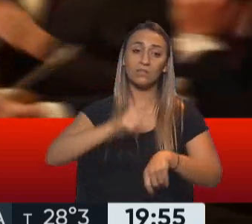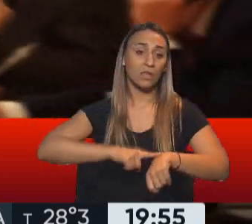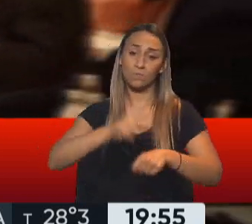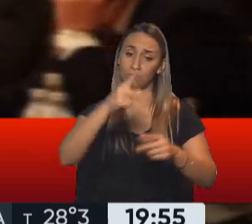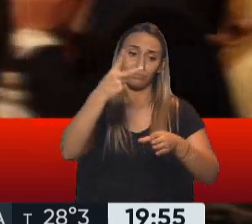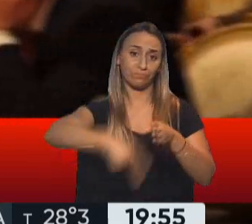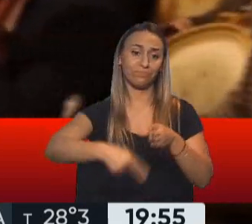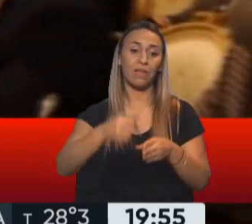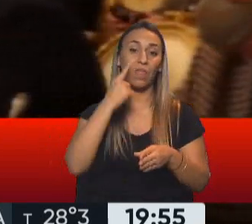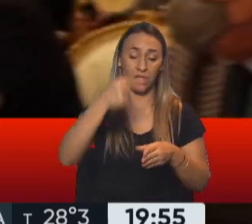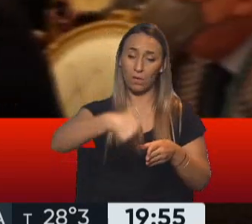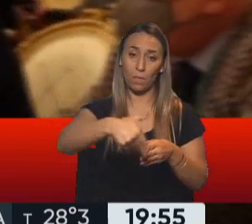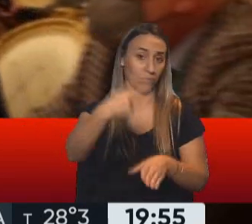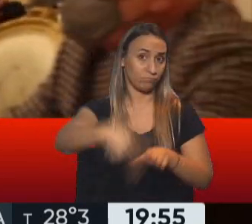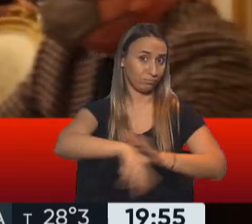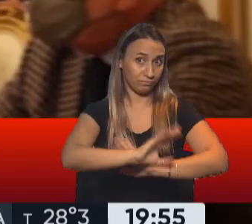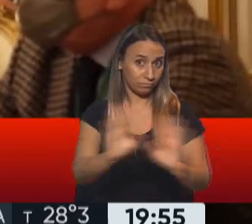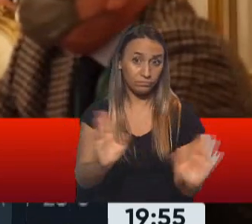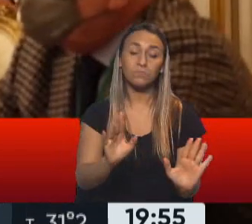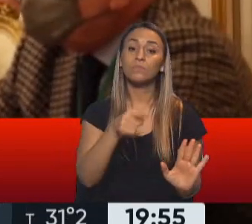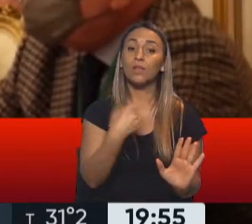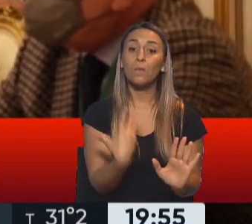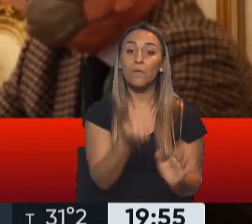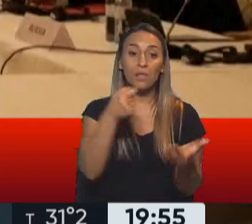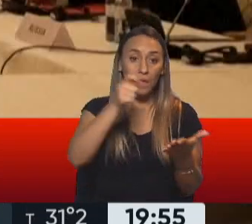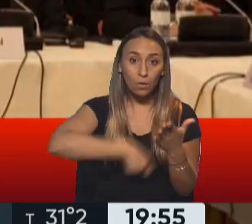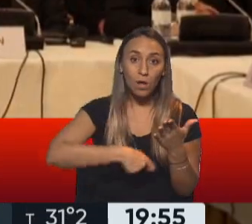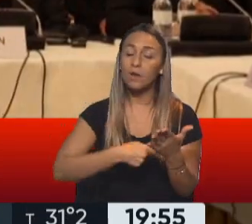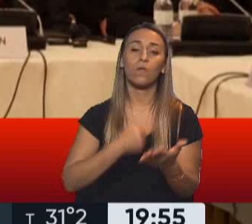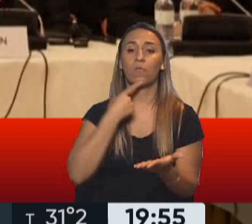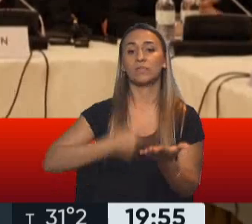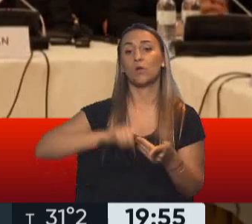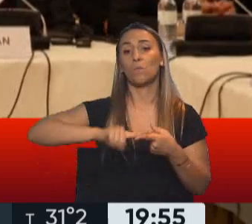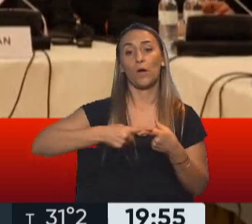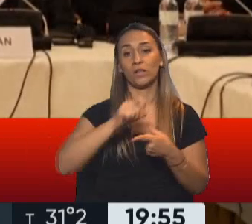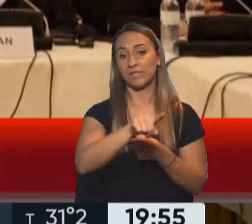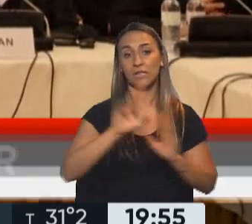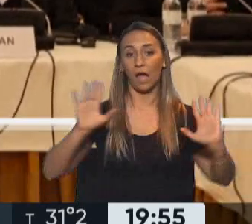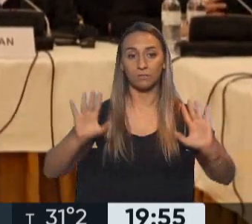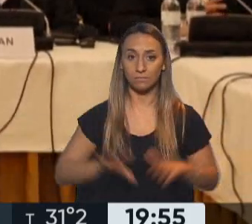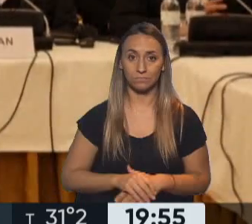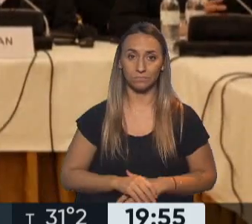agota en pocos días y que su logro depende de una decisión política de Teherán.